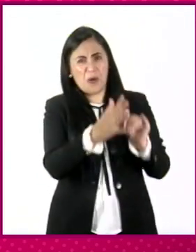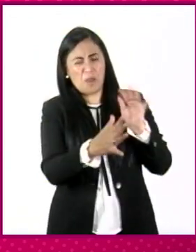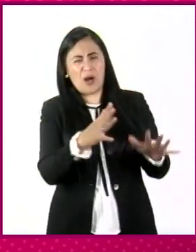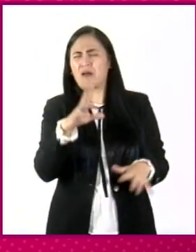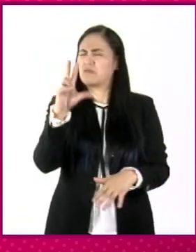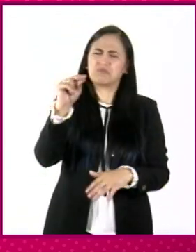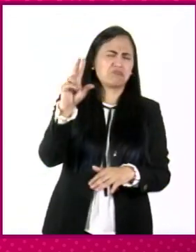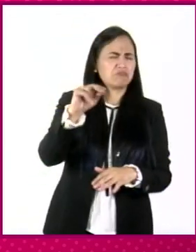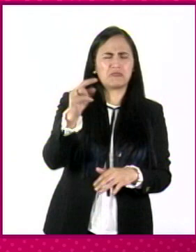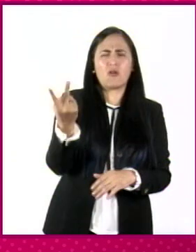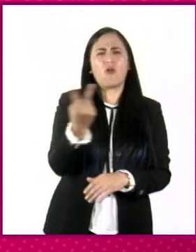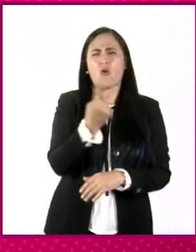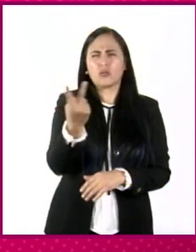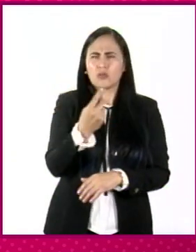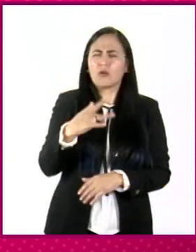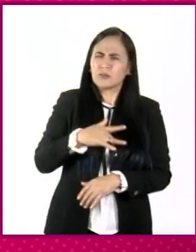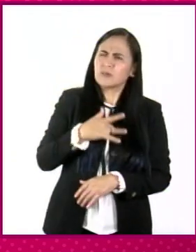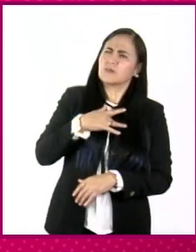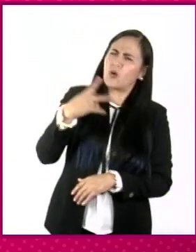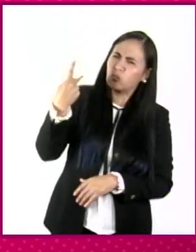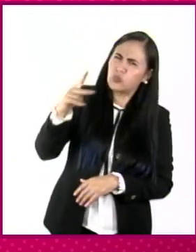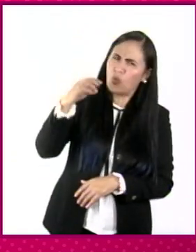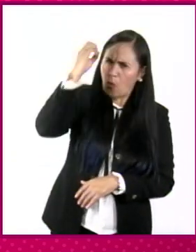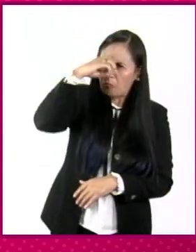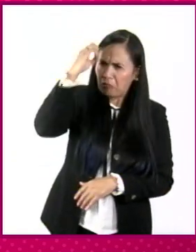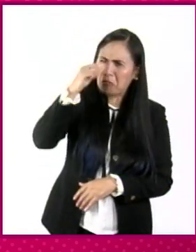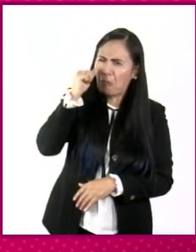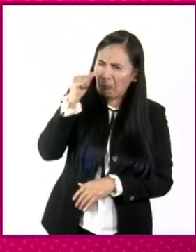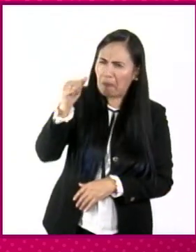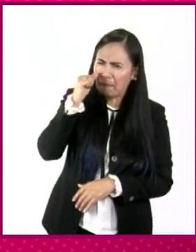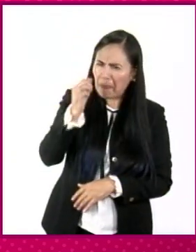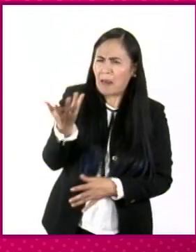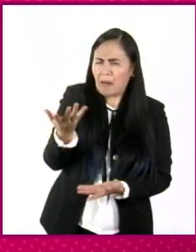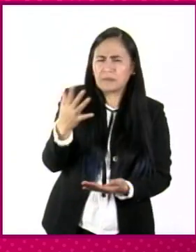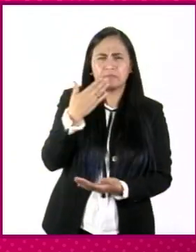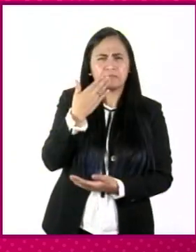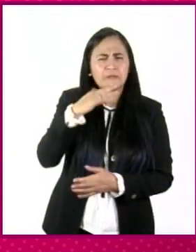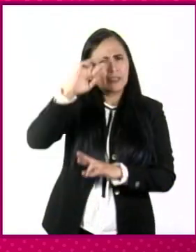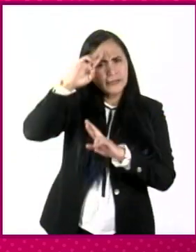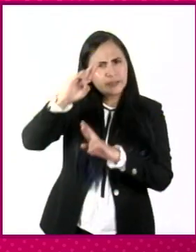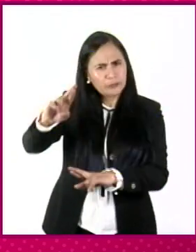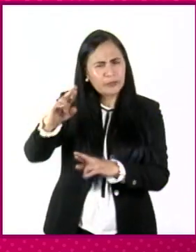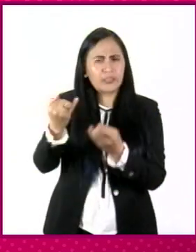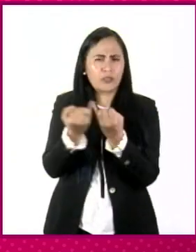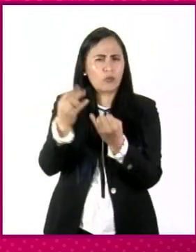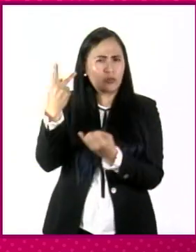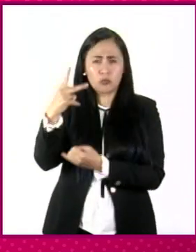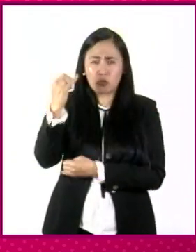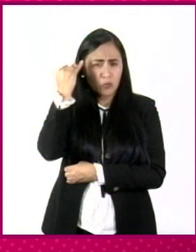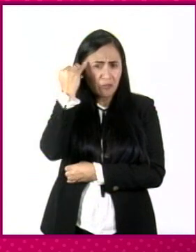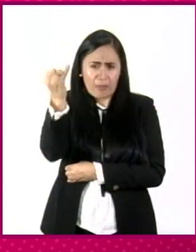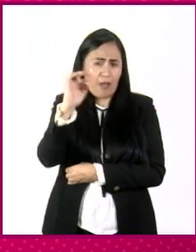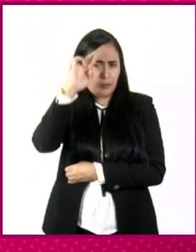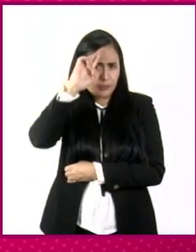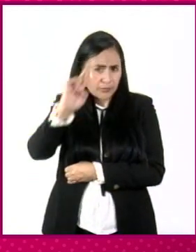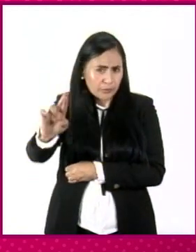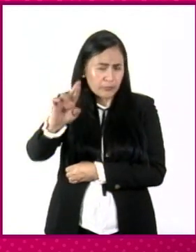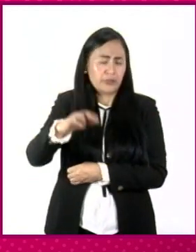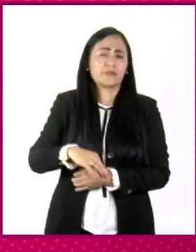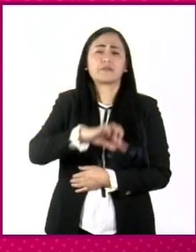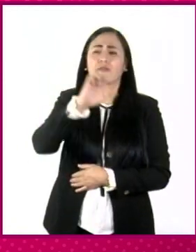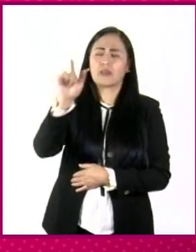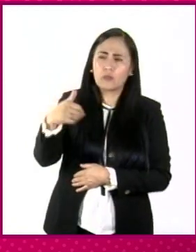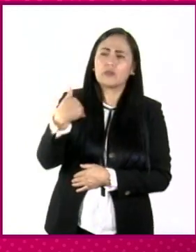poder ser sensible a las opiniones, a las posiciones, a la ideología del otro y poder